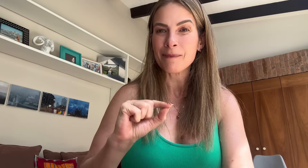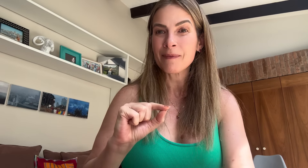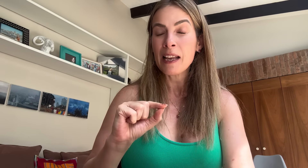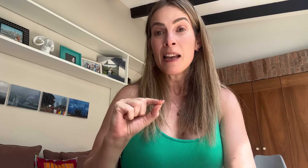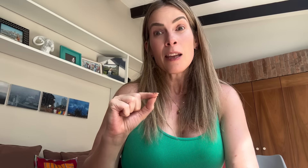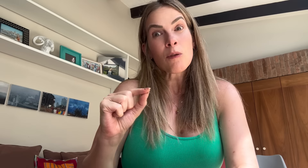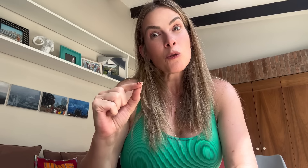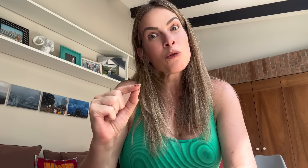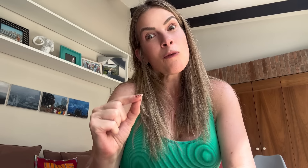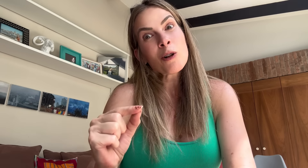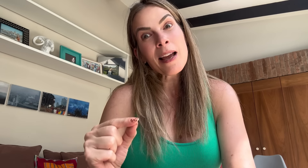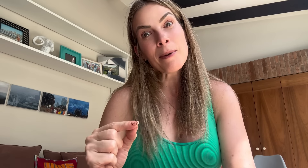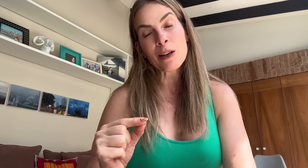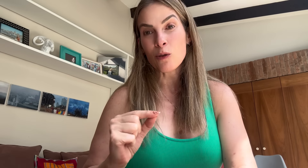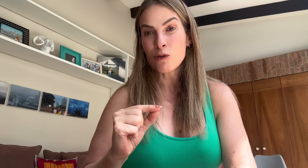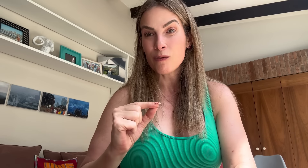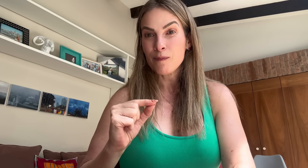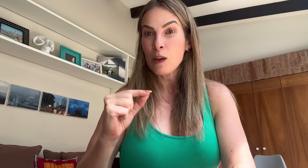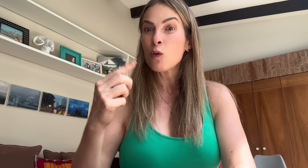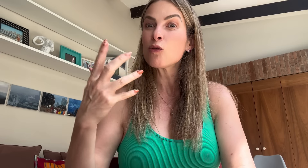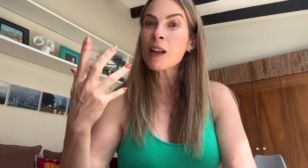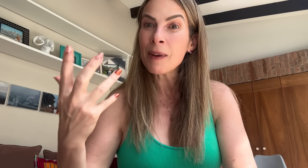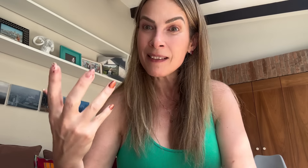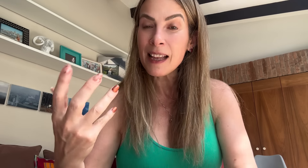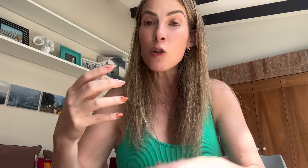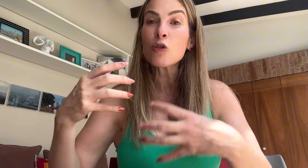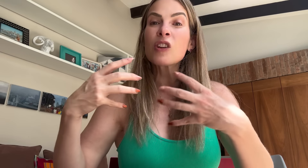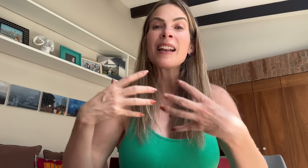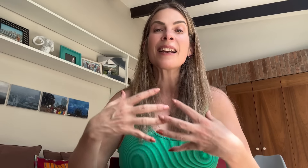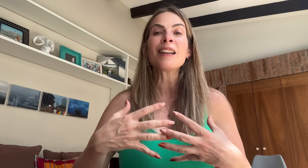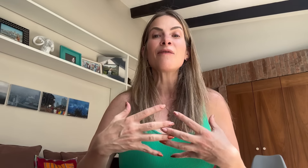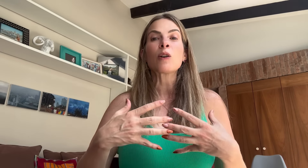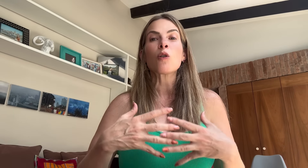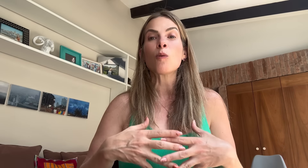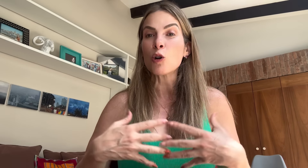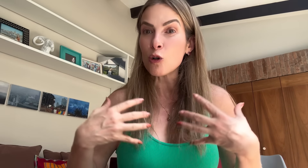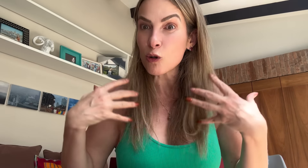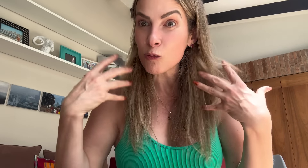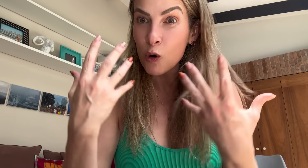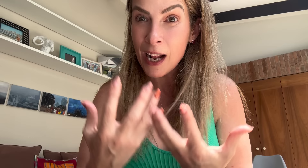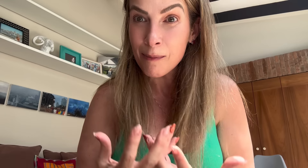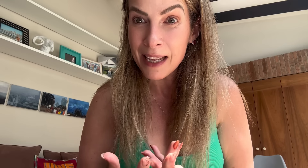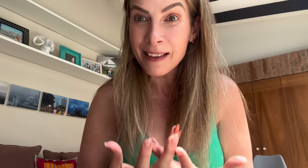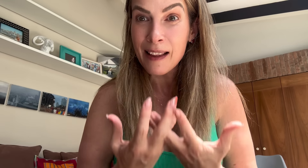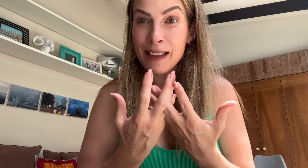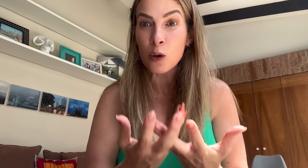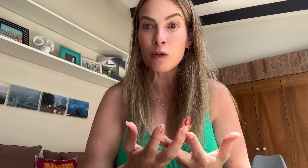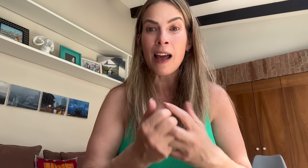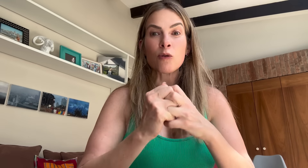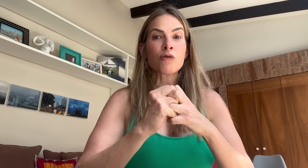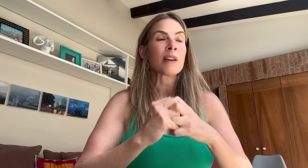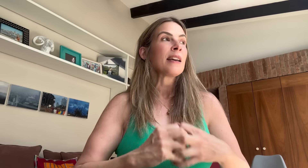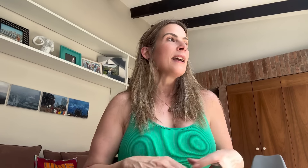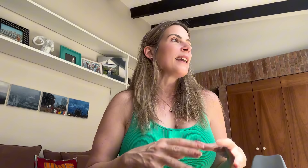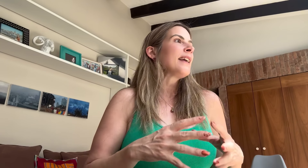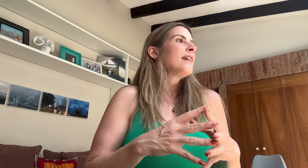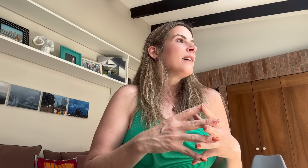reforma. Y cuando uno voltea a verlos, justamente los que él calificó como los moralmente